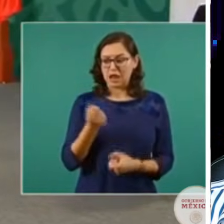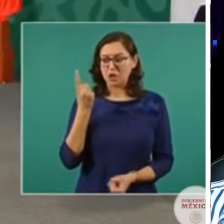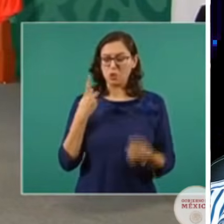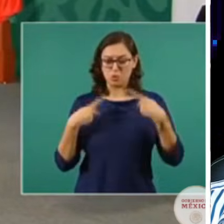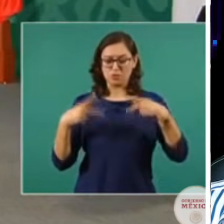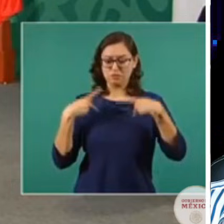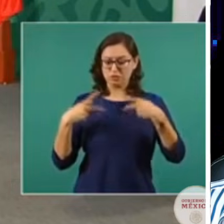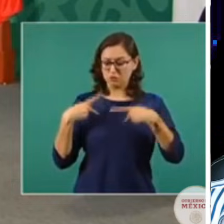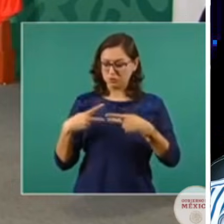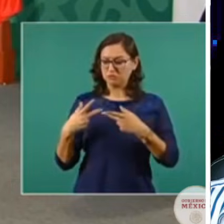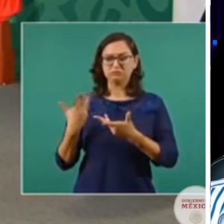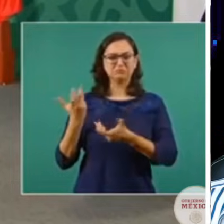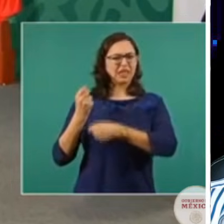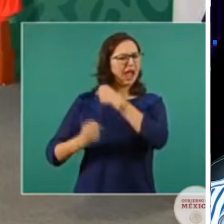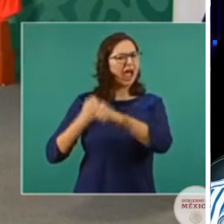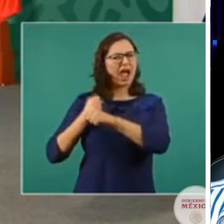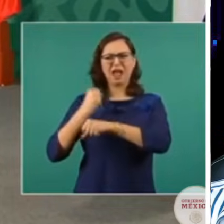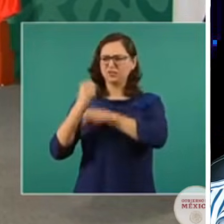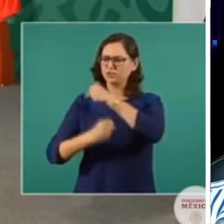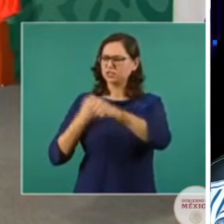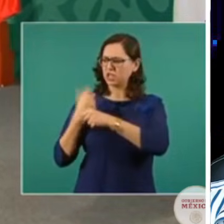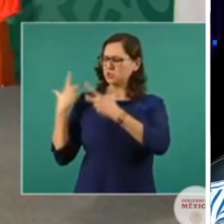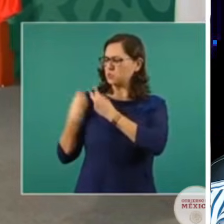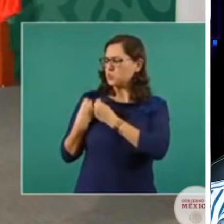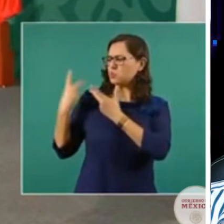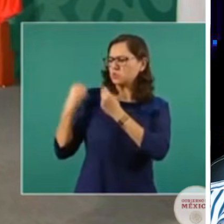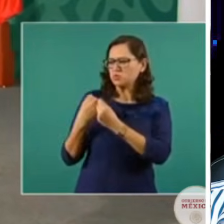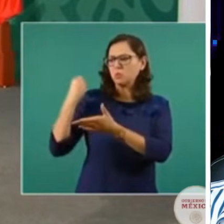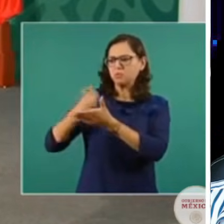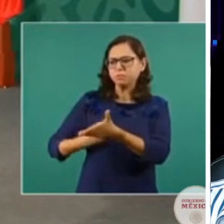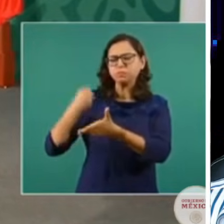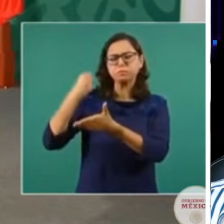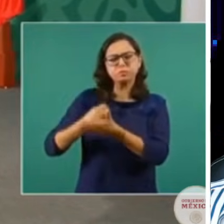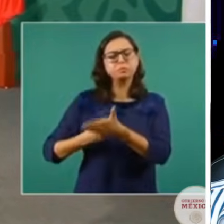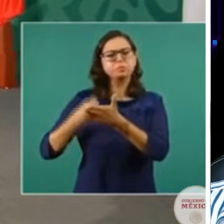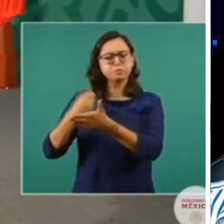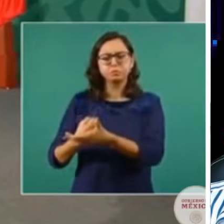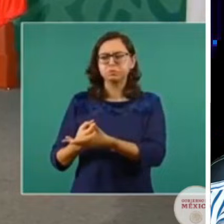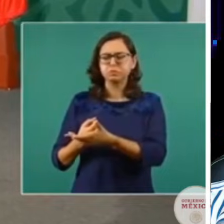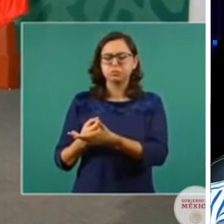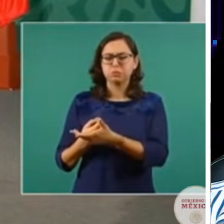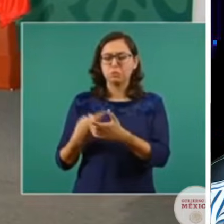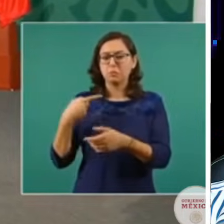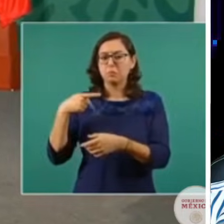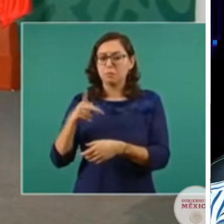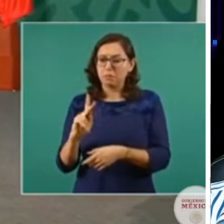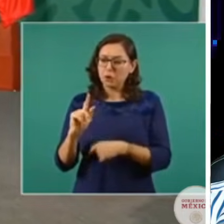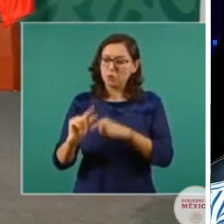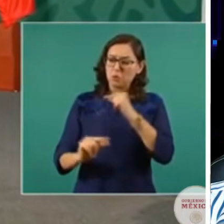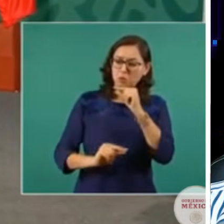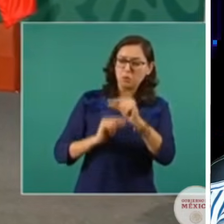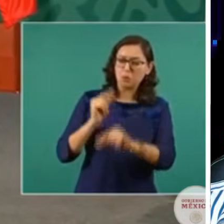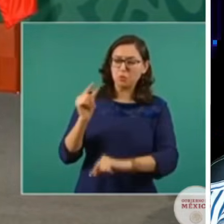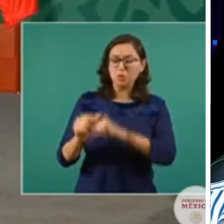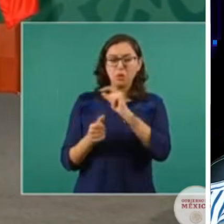amigos y amigas, están en contra de este gobierno porque ya no les da 1,000,000 de pesos mensuales como lo hacían